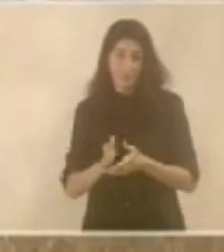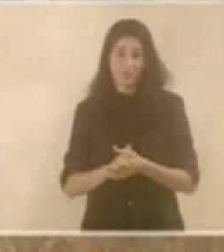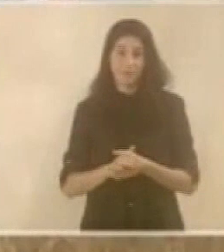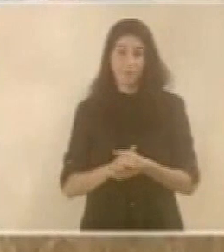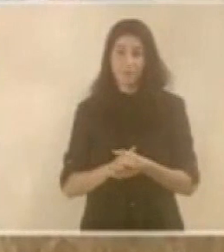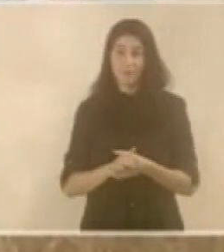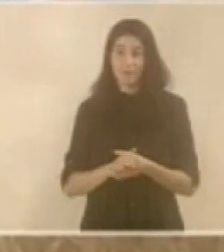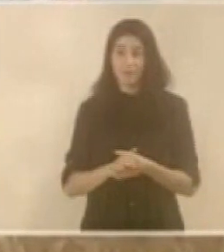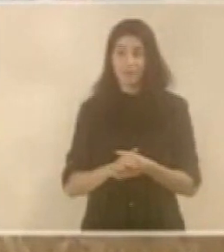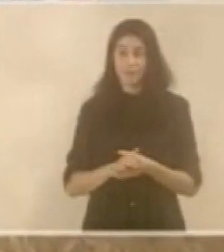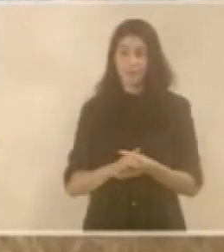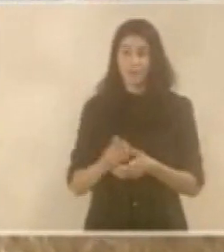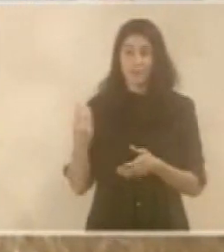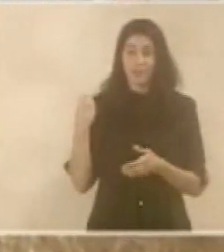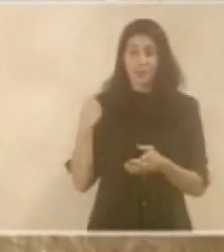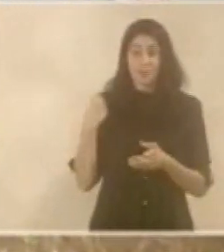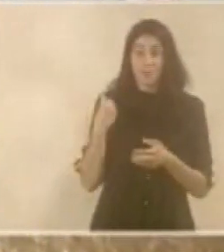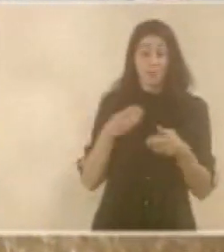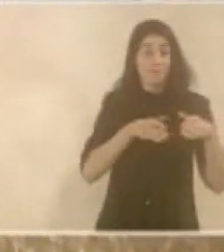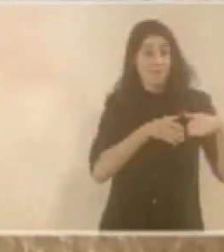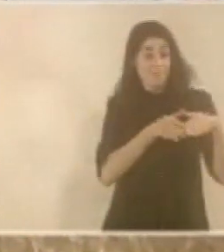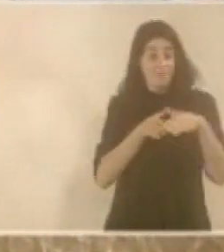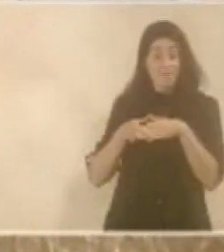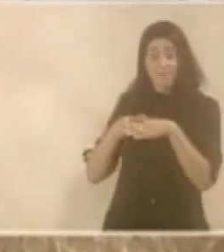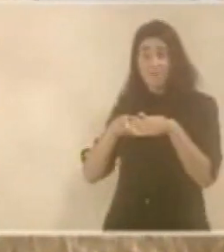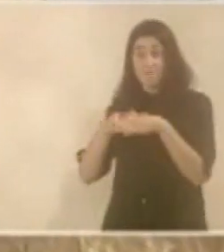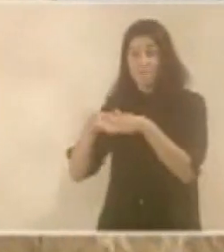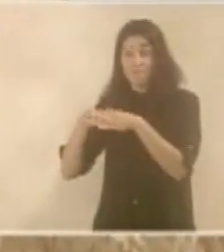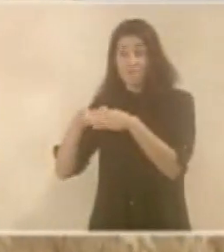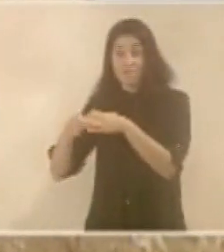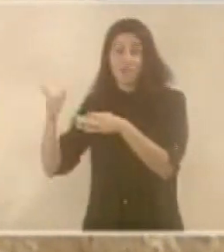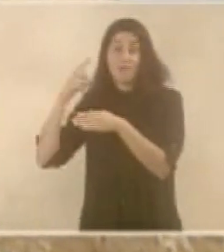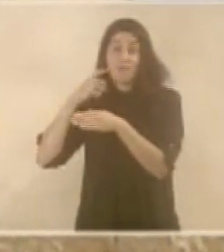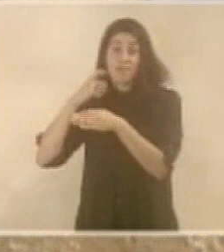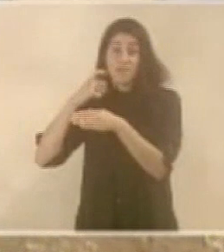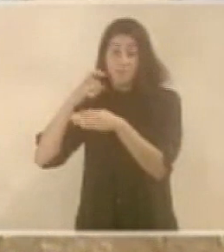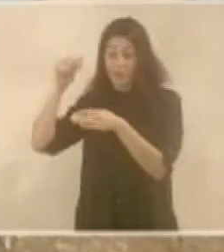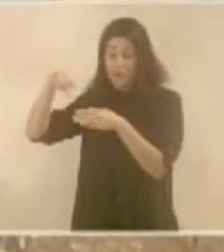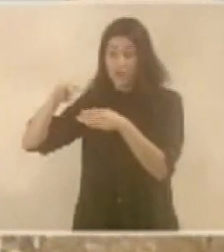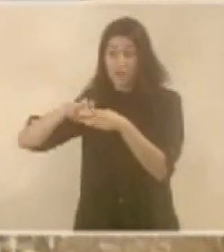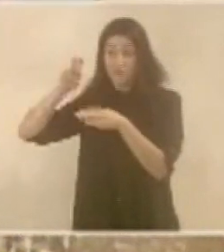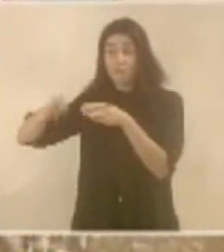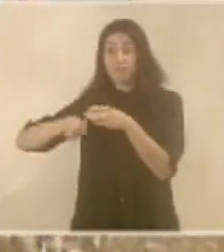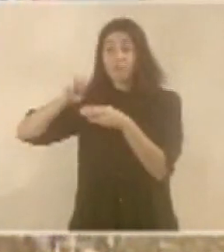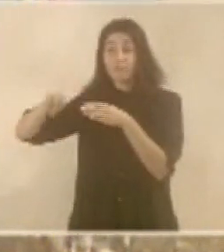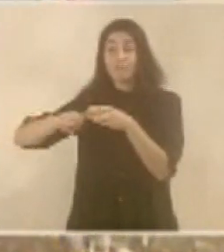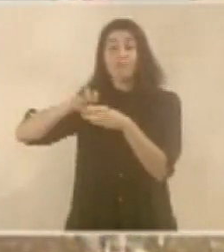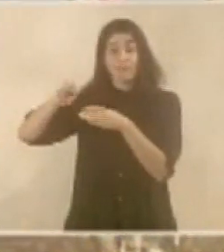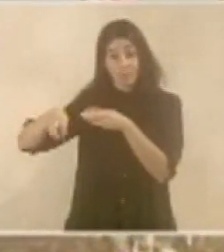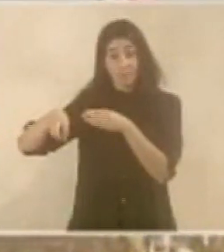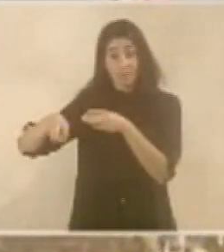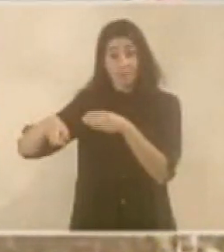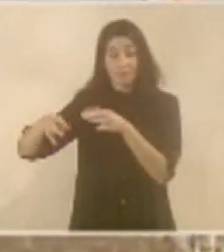siguiente, con el refuerzo de contrabandistas, atacaron las puertas de la muralla de la ciudad con el resultado por todos conocido. Y